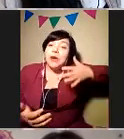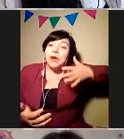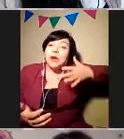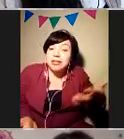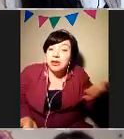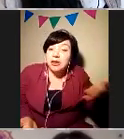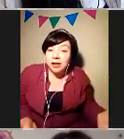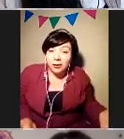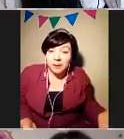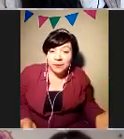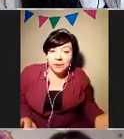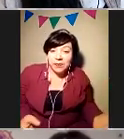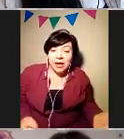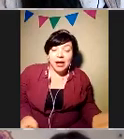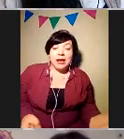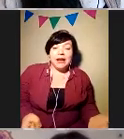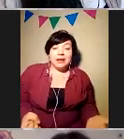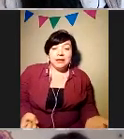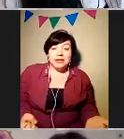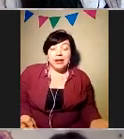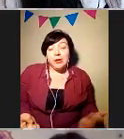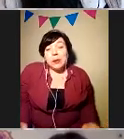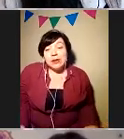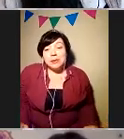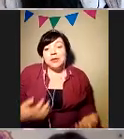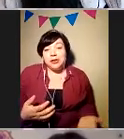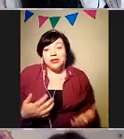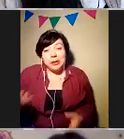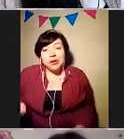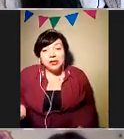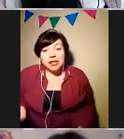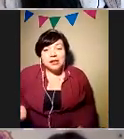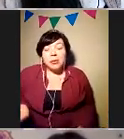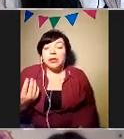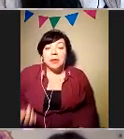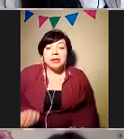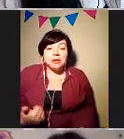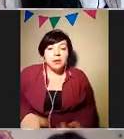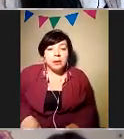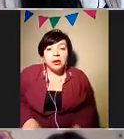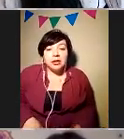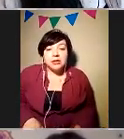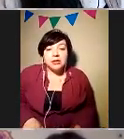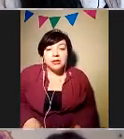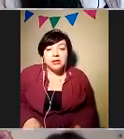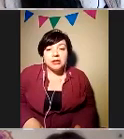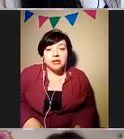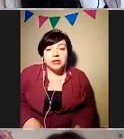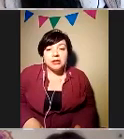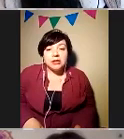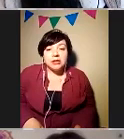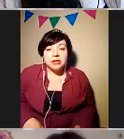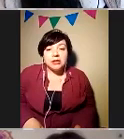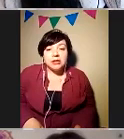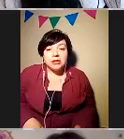a tener aún peor, difícil resolverlo. ¿Y cómo lo hacemos? Bueno, tomando conciencia, pero también haciendo un llamado a